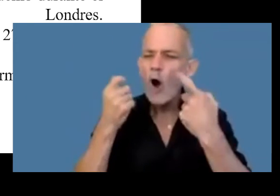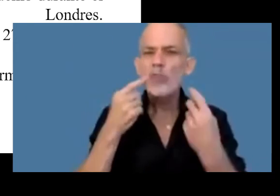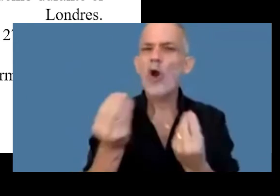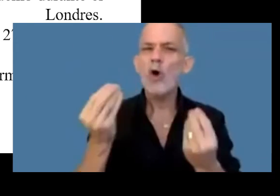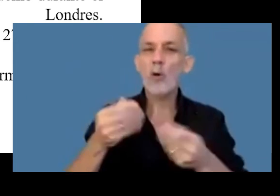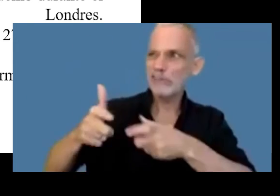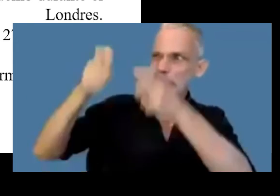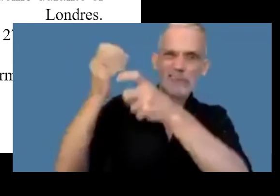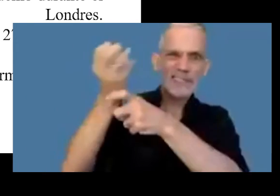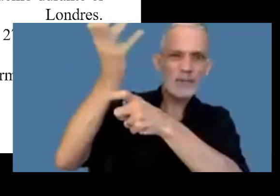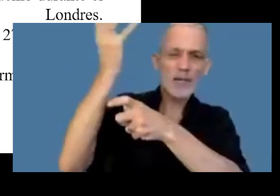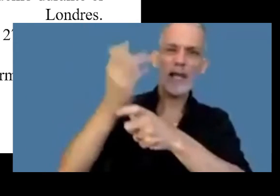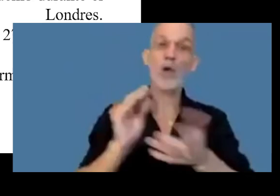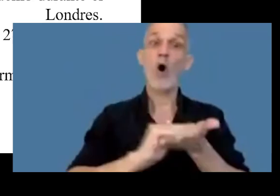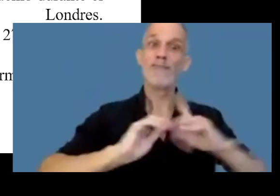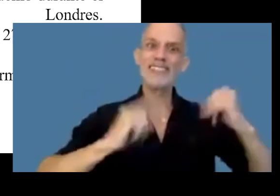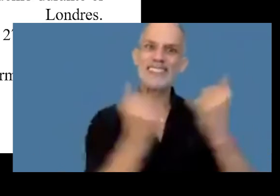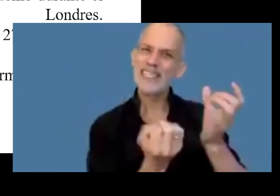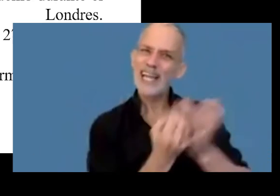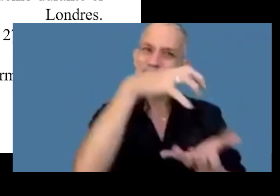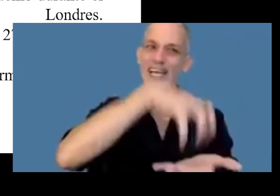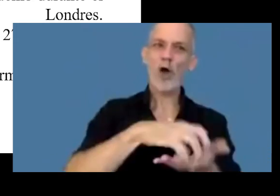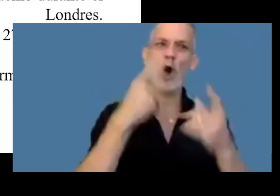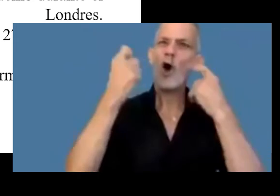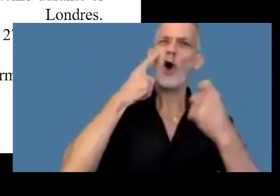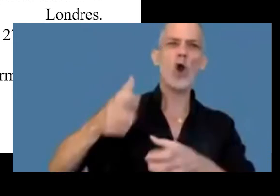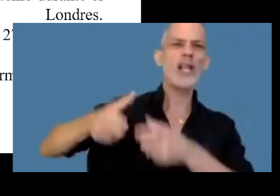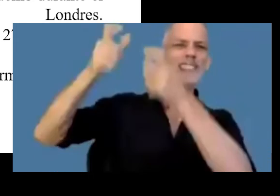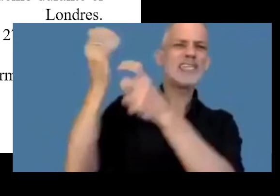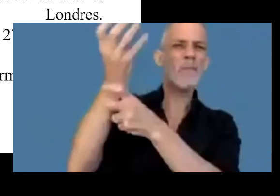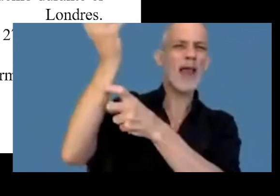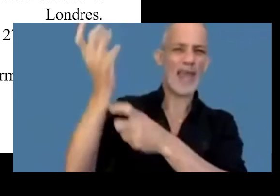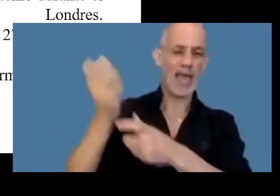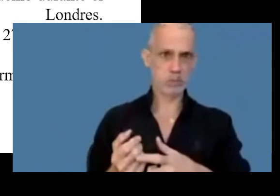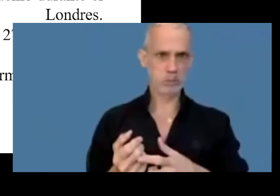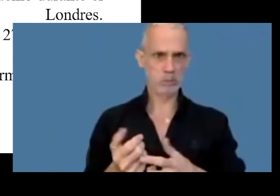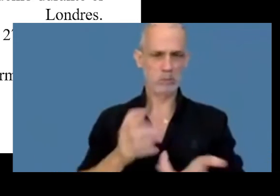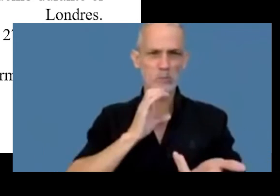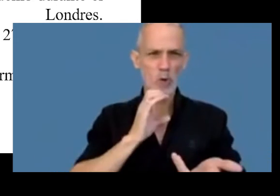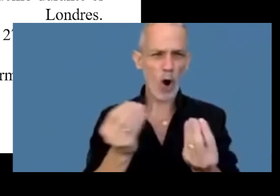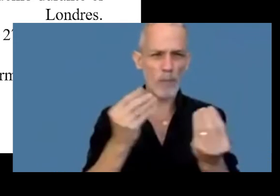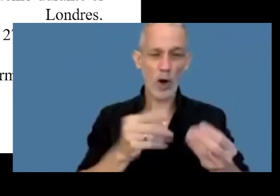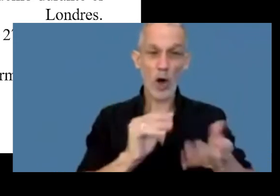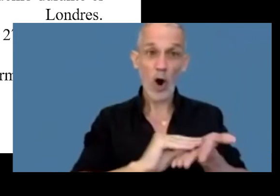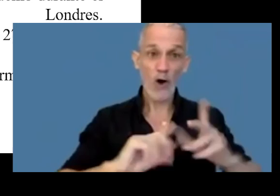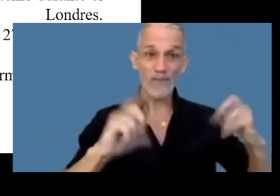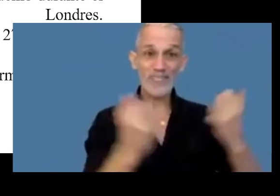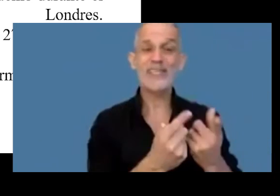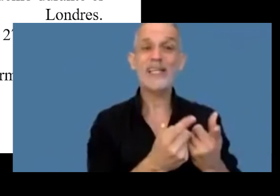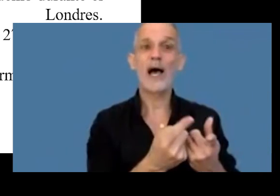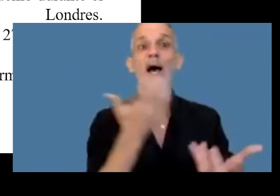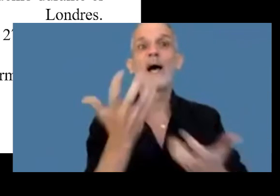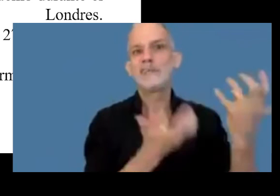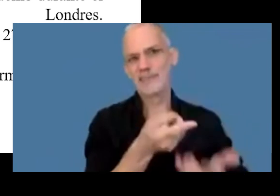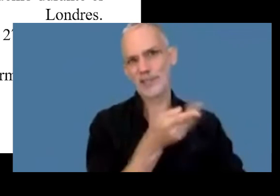creó la oficina de chimeneas, donde lo llamativo y irónico es que esta oficina se incendió durante